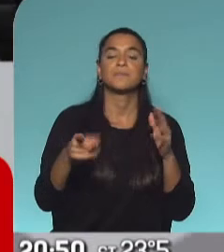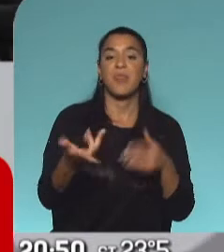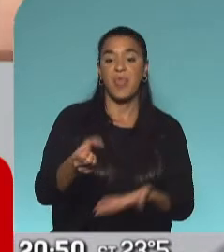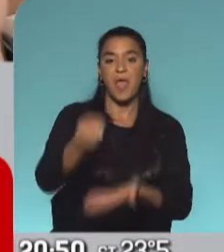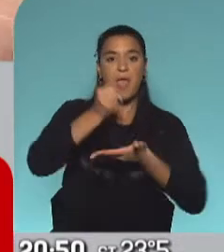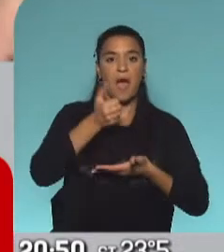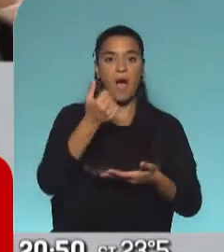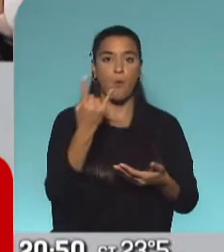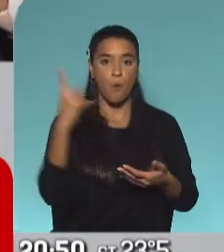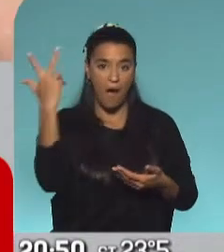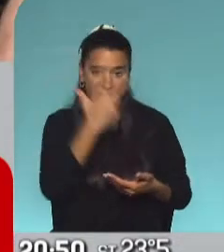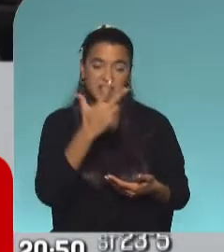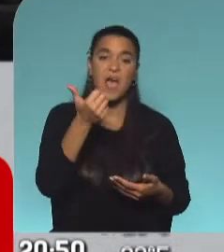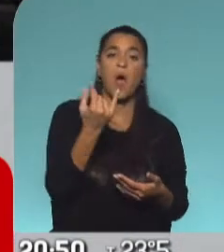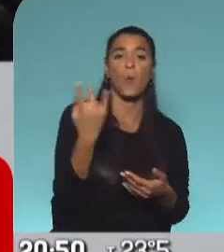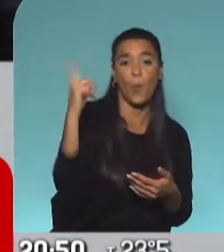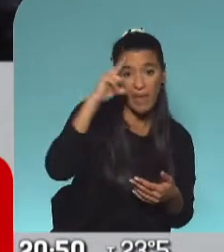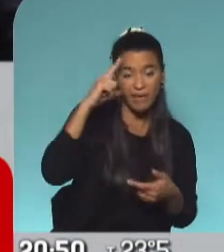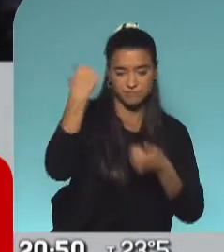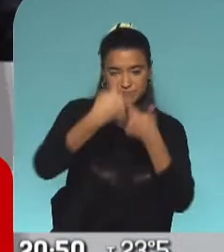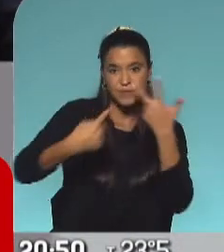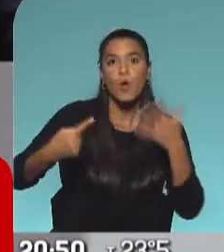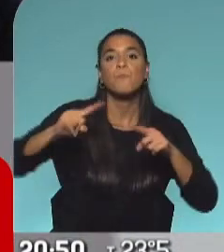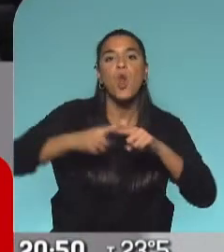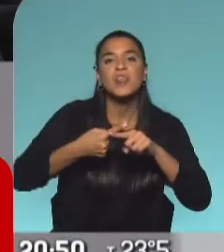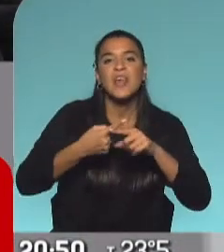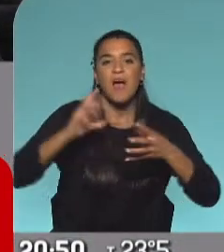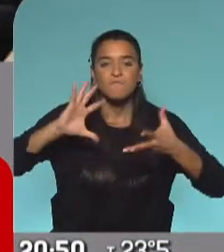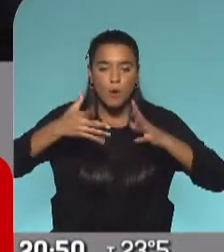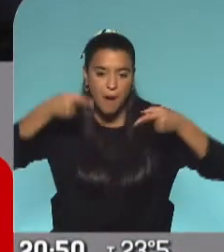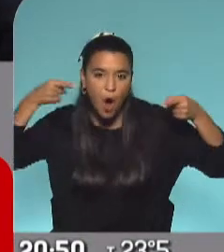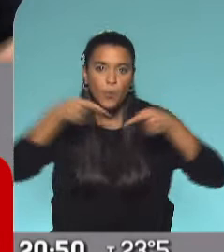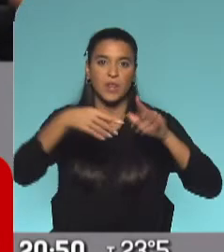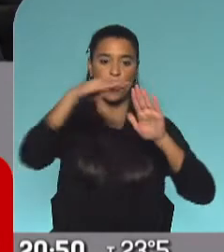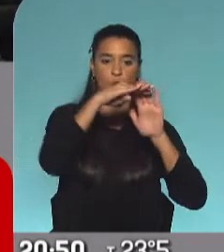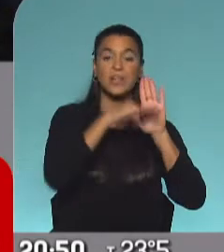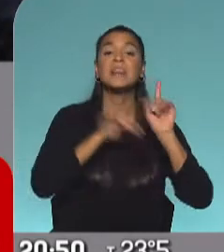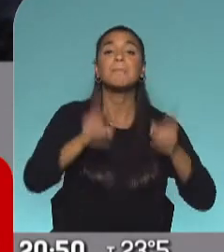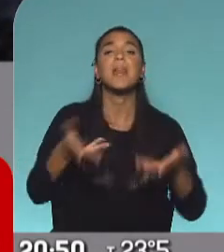y AUE, etcétera, digamos, las políticas que se fueron dando en ese sentido, o también